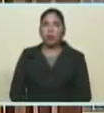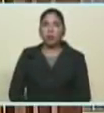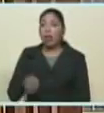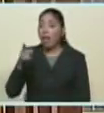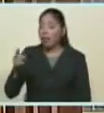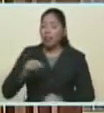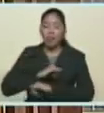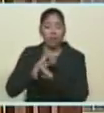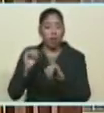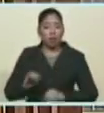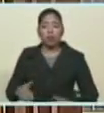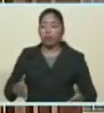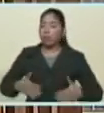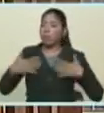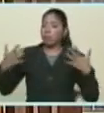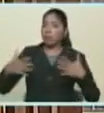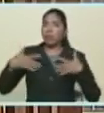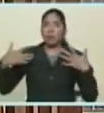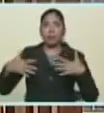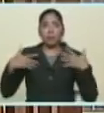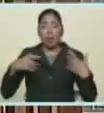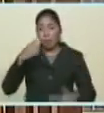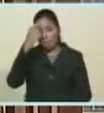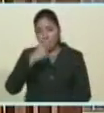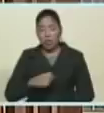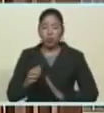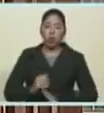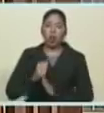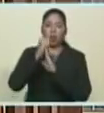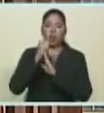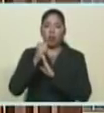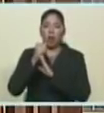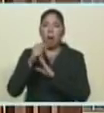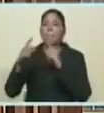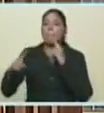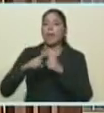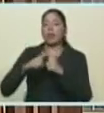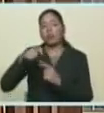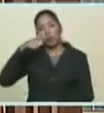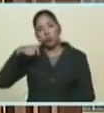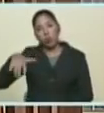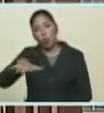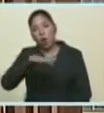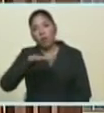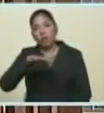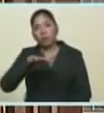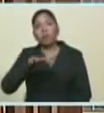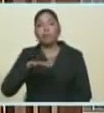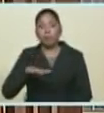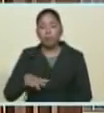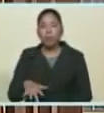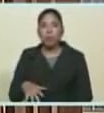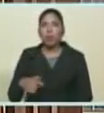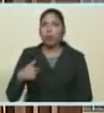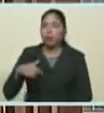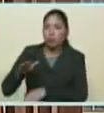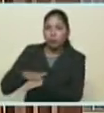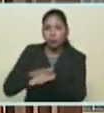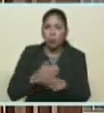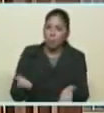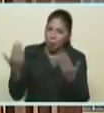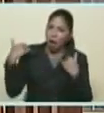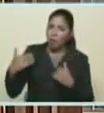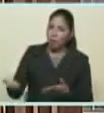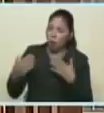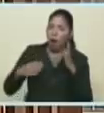Esa es la felicidad de los que gobernamos, pues. Y es la felicidad del pueblo. Yo le digo a los gobernadores, gobernadoras, hagámoslo cada